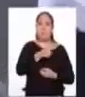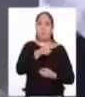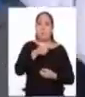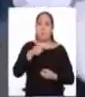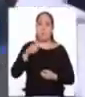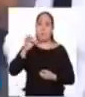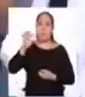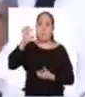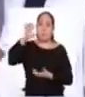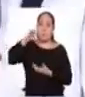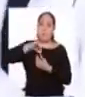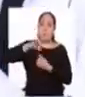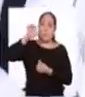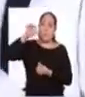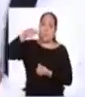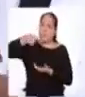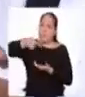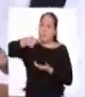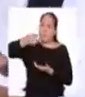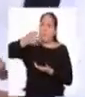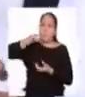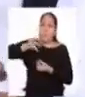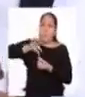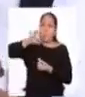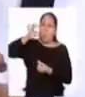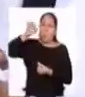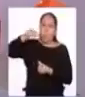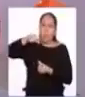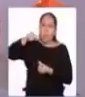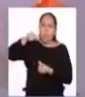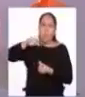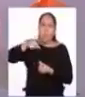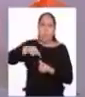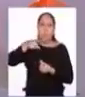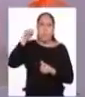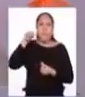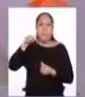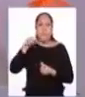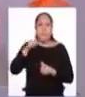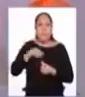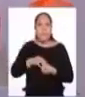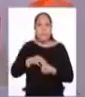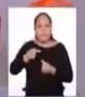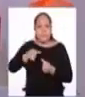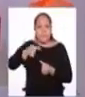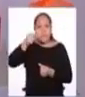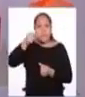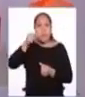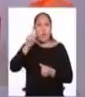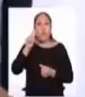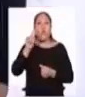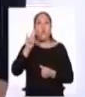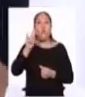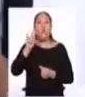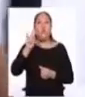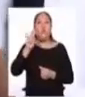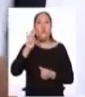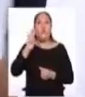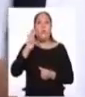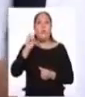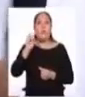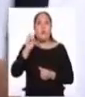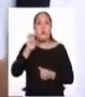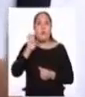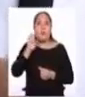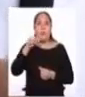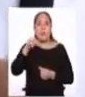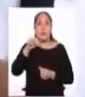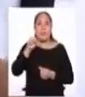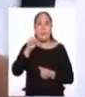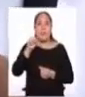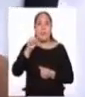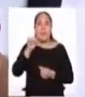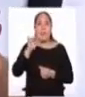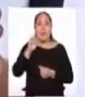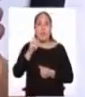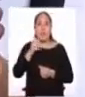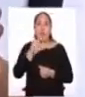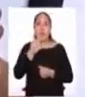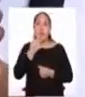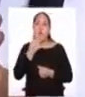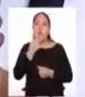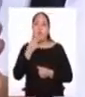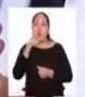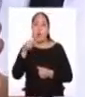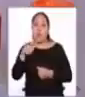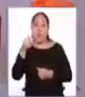ayudar? ¿Qué es esto, Saturno? Lo que tienes ahí es un tubo de ensayo y dentro colorante azul, evidentemente. Y